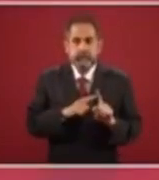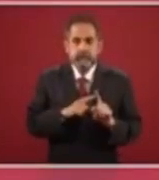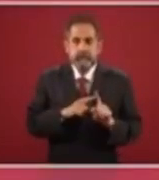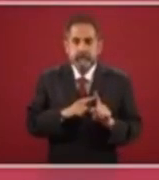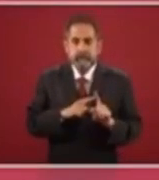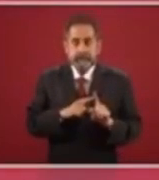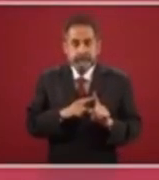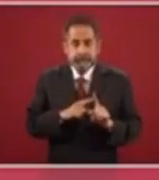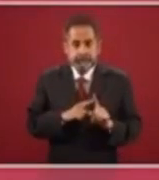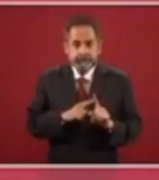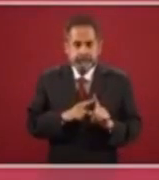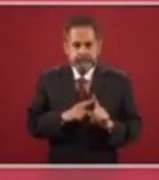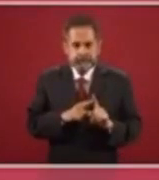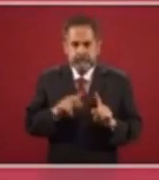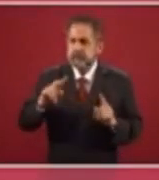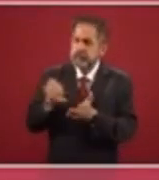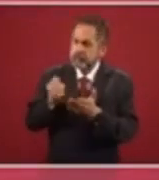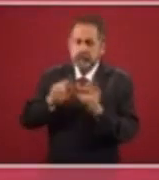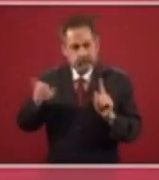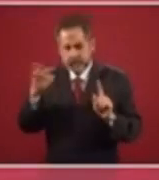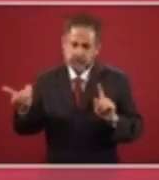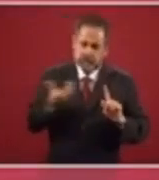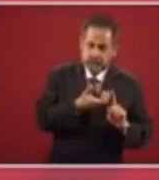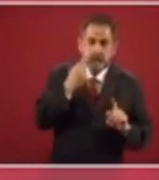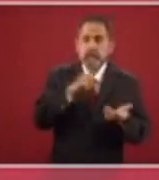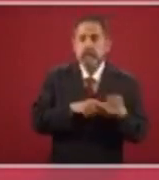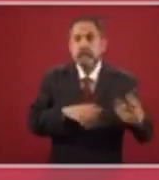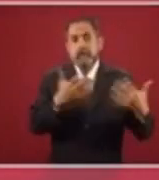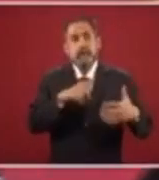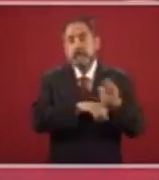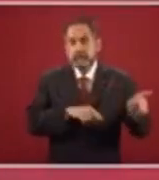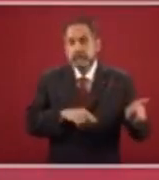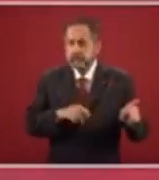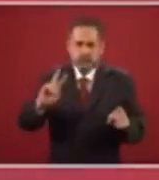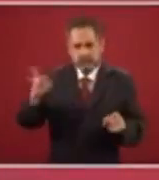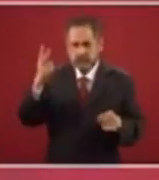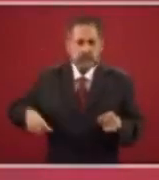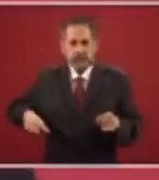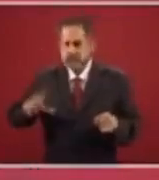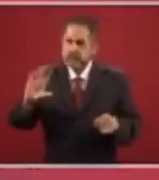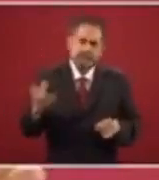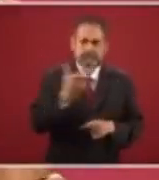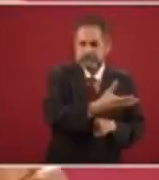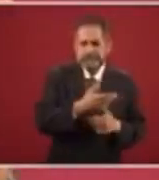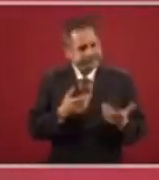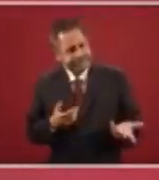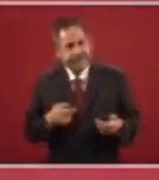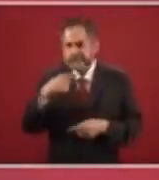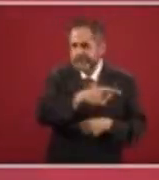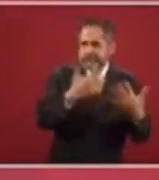devolvieran impuestos a una de las empresas que habían ayudado